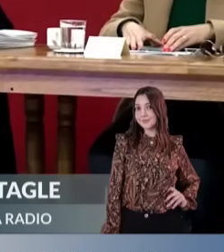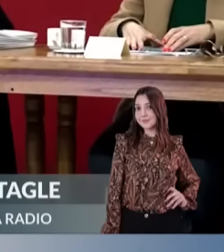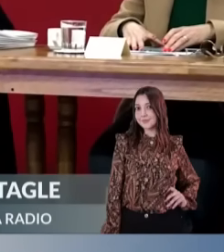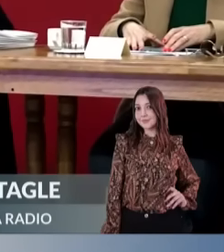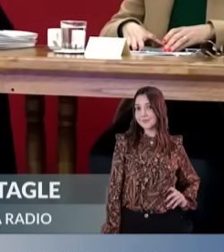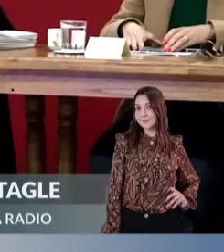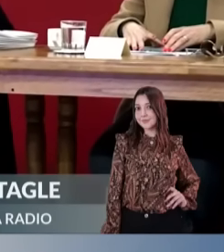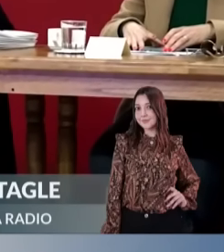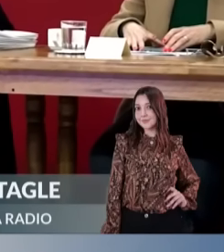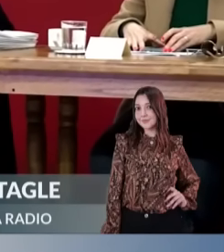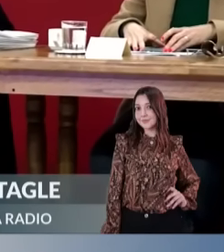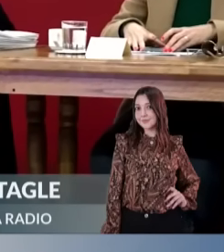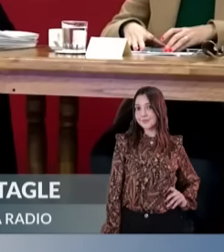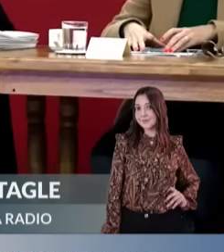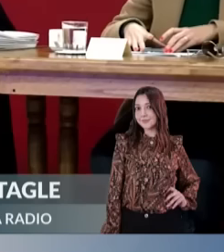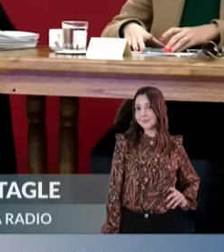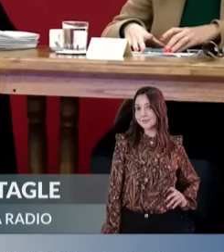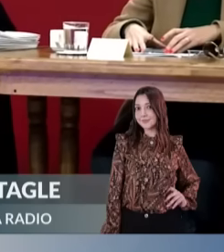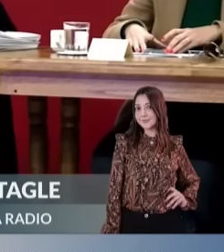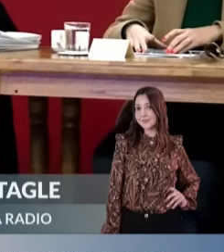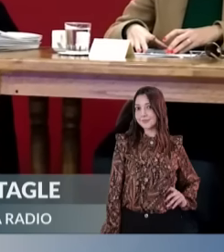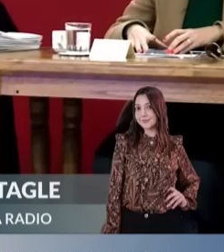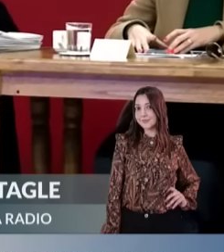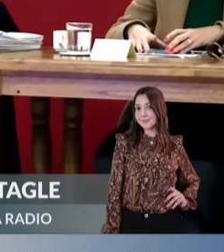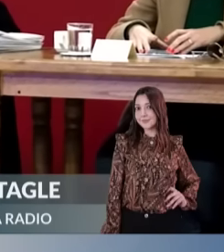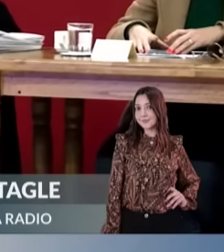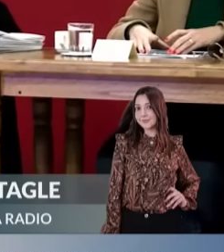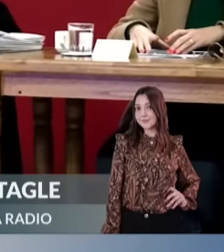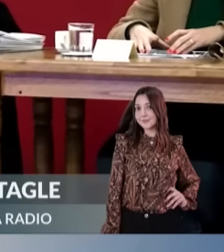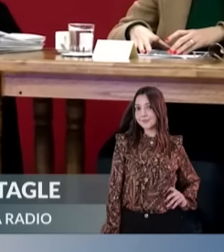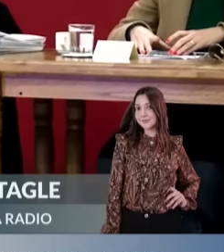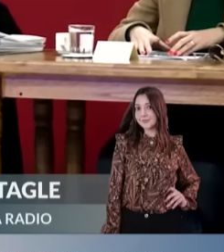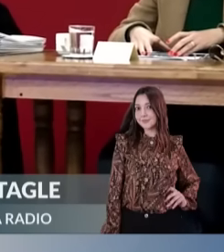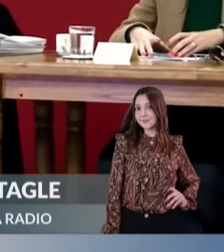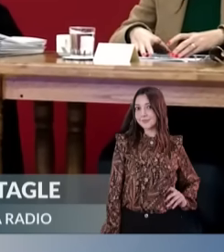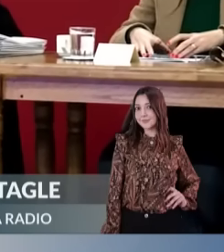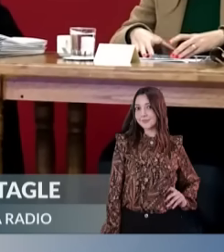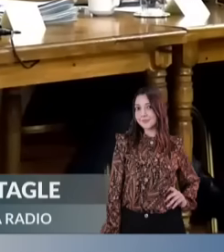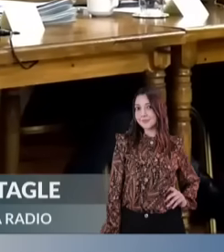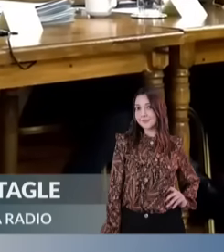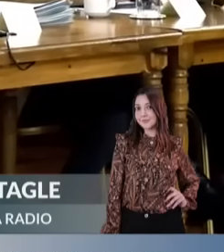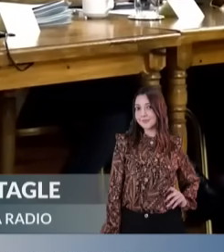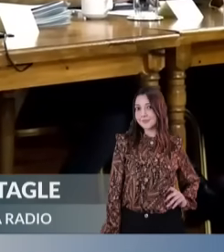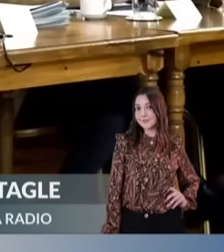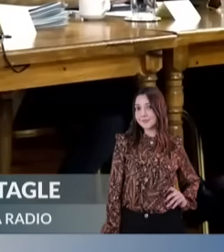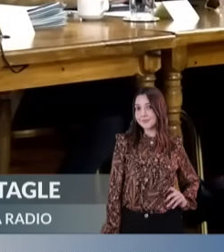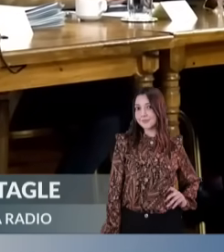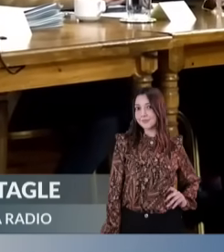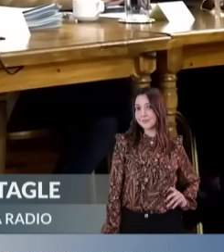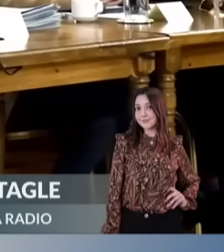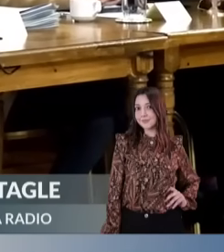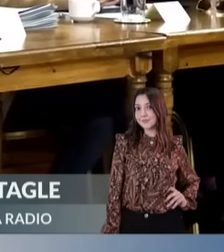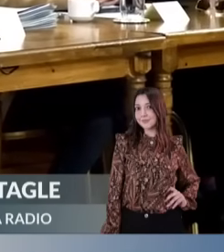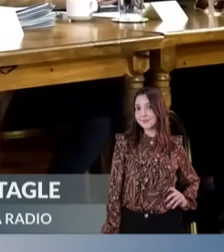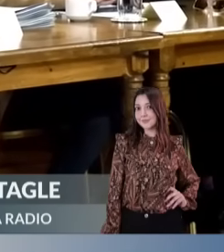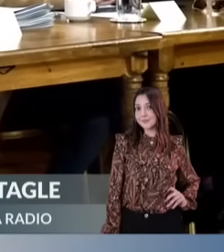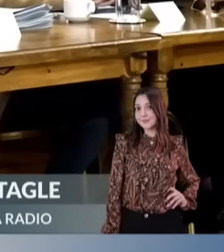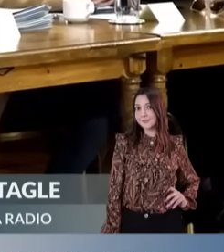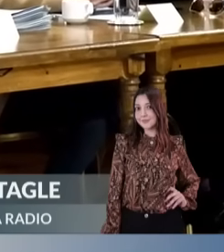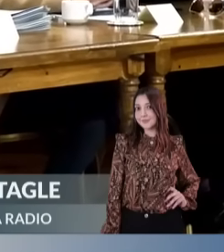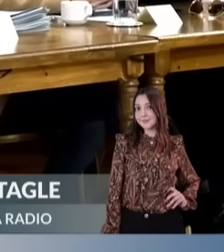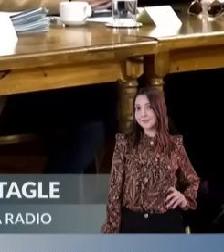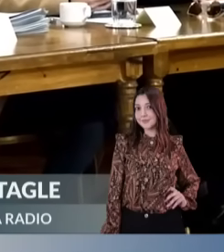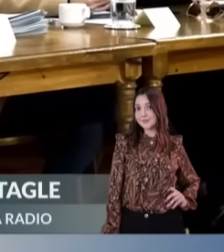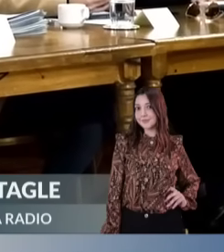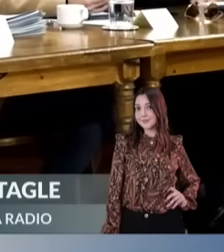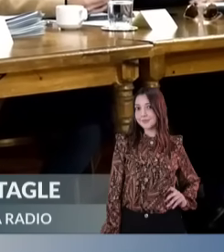El gobierno desestimó la capacitación. Y esto fue consultado a la ministra vocera Camila Vallejo. Ella aseguró que no se requiere